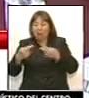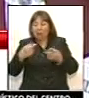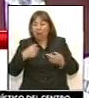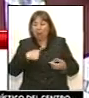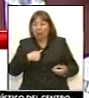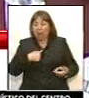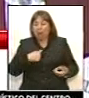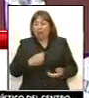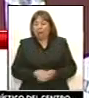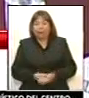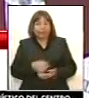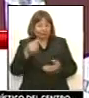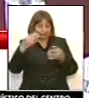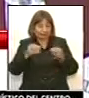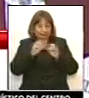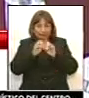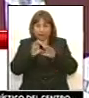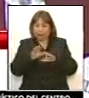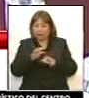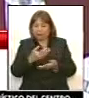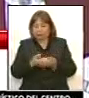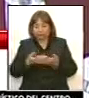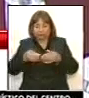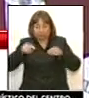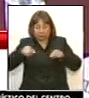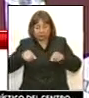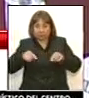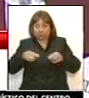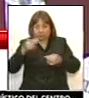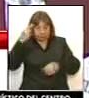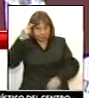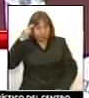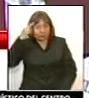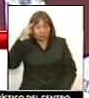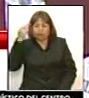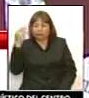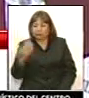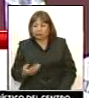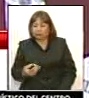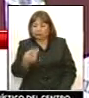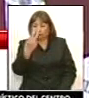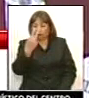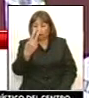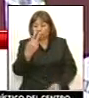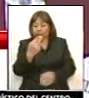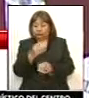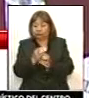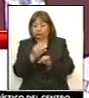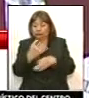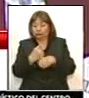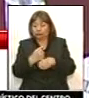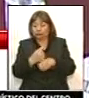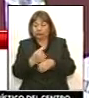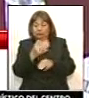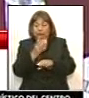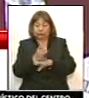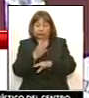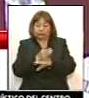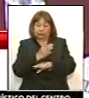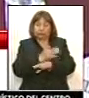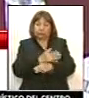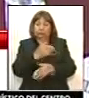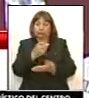yo... notoriamente discordantes, pero en esta vez también le doy la razón. Hay dos formas de desarrollar las